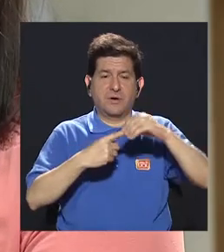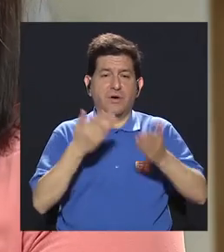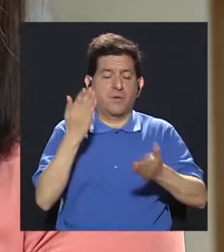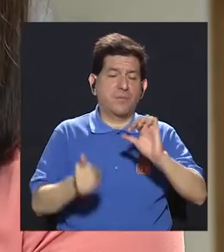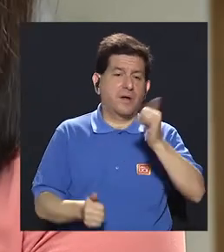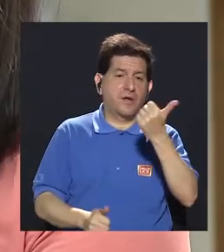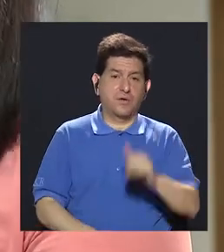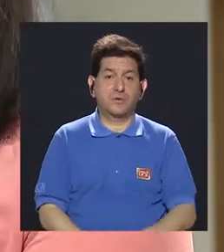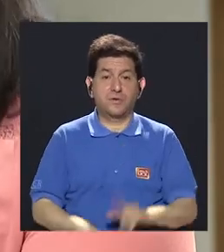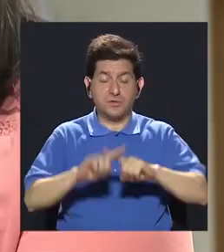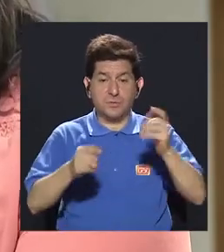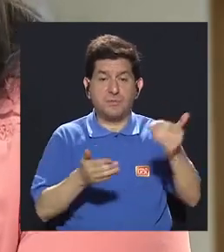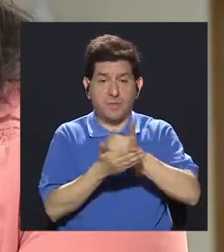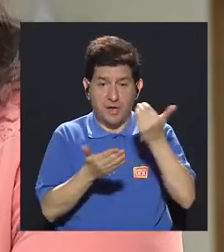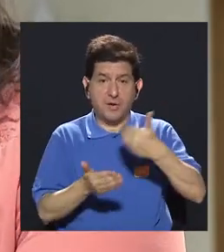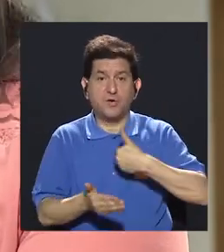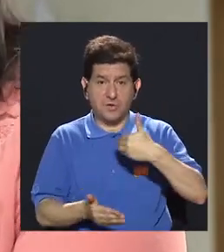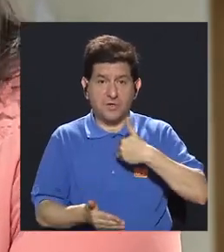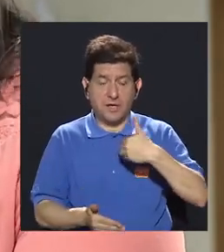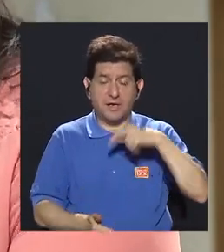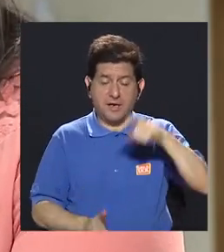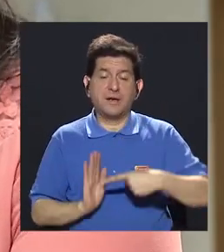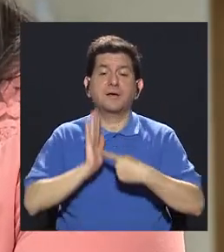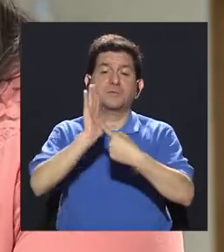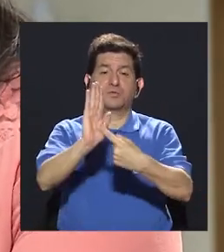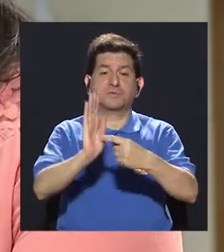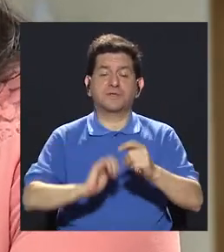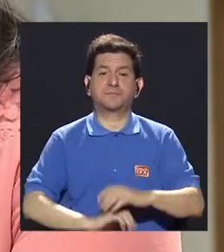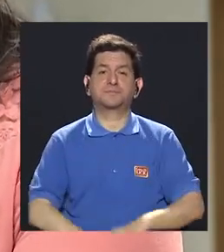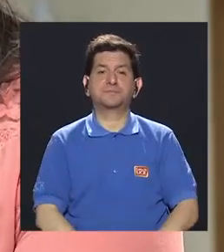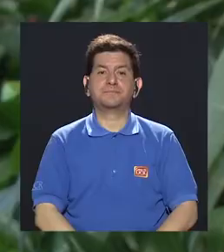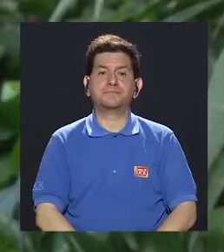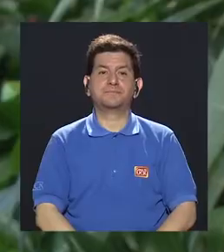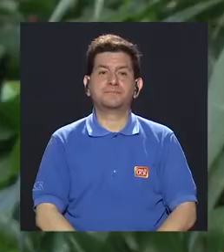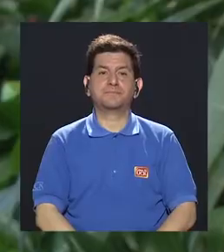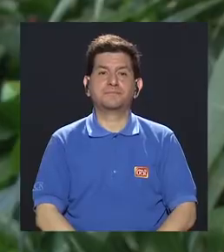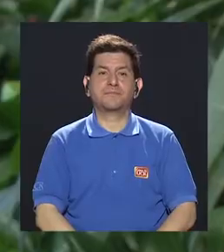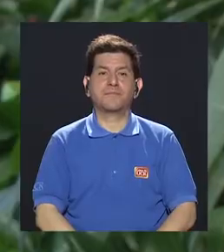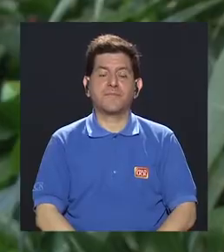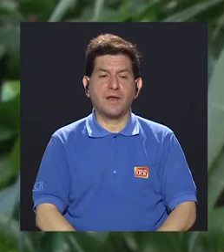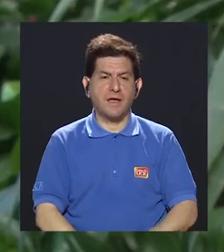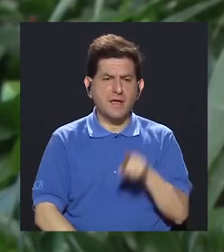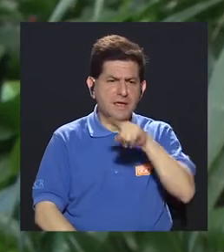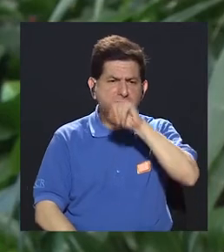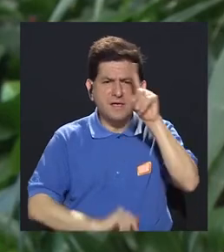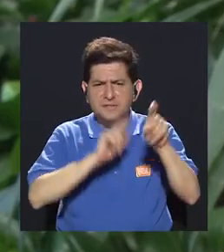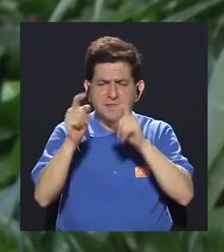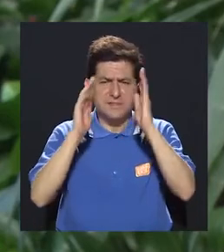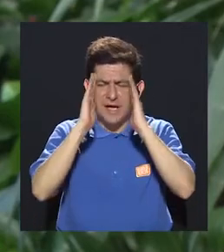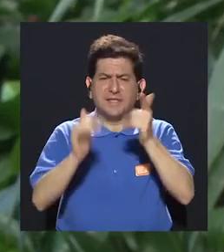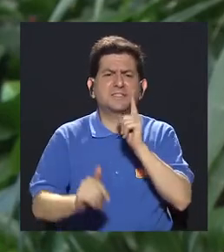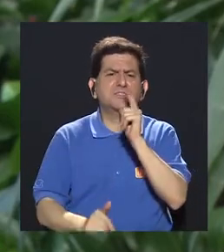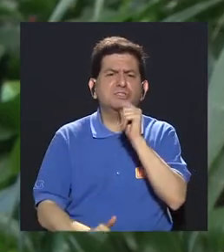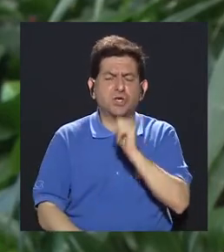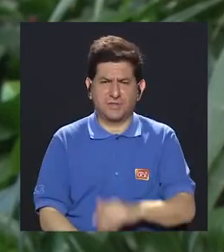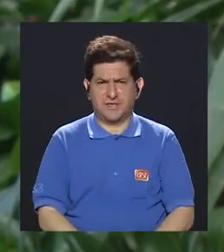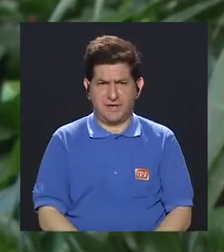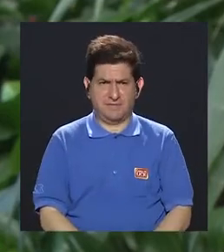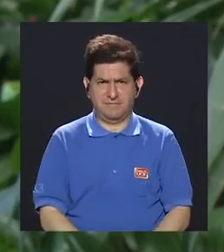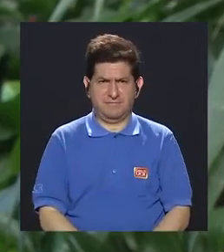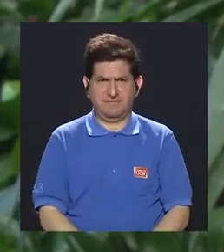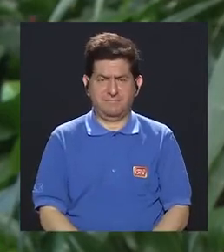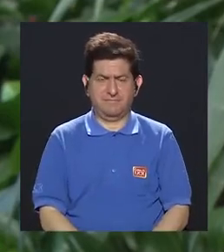Uh-huh. Pero son recursos que definitivamente tenemos que dar a conocer. Uh-huh. Exactamente. Adriana, ¿y quién atiende estas consultas? Bueno, ¿quién